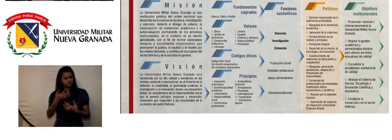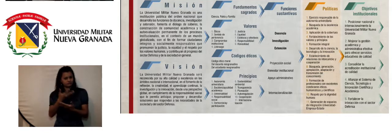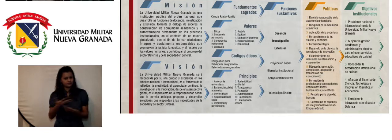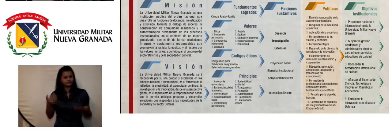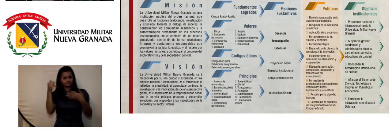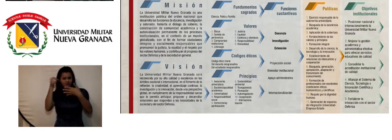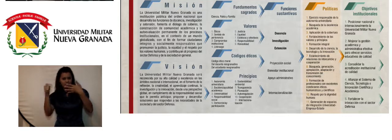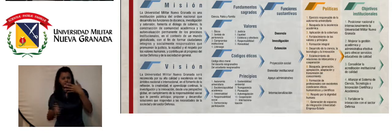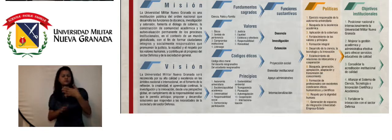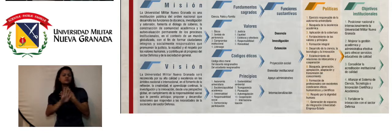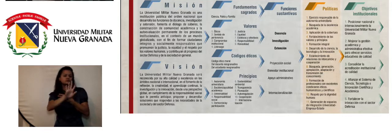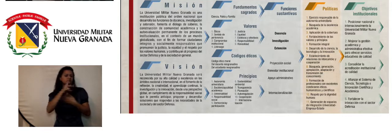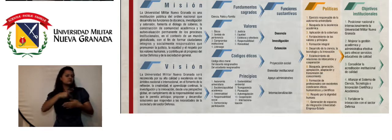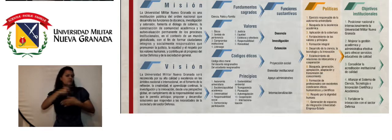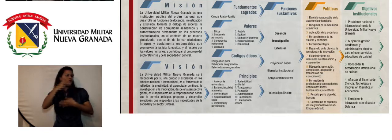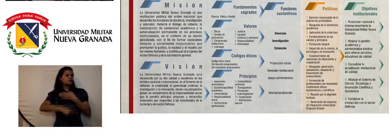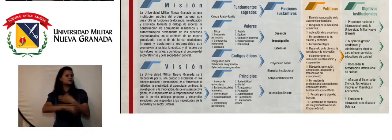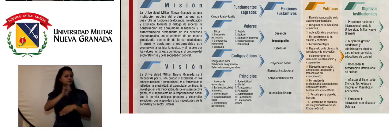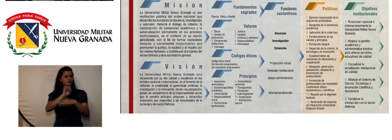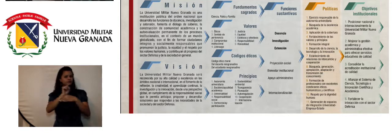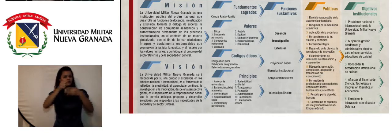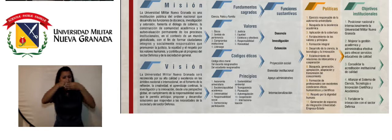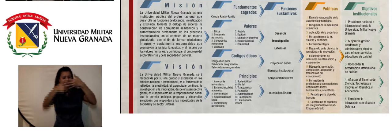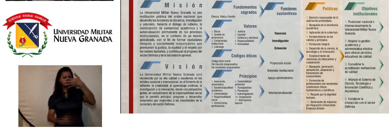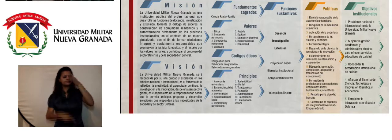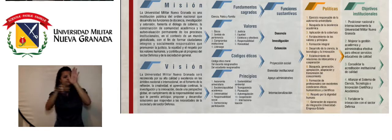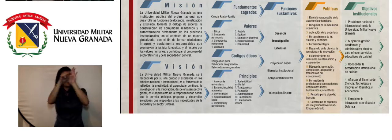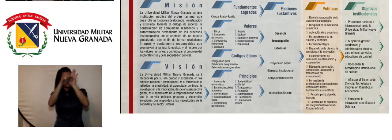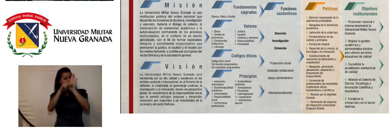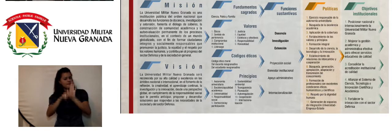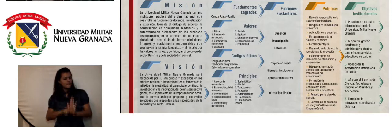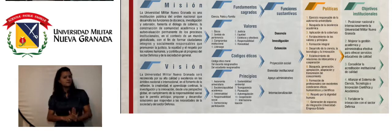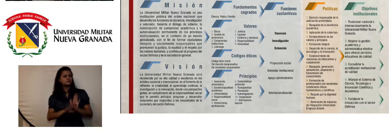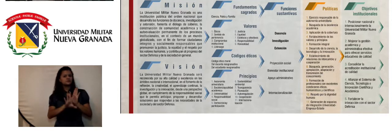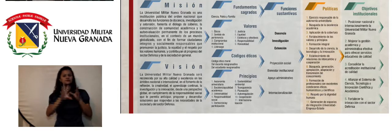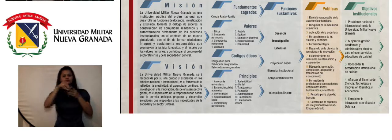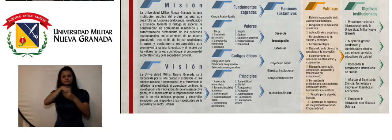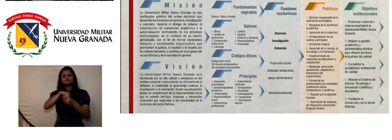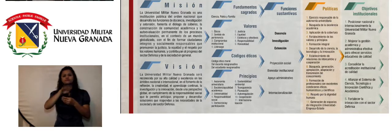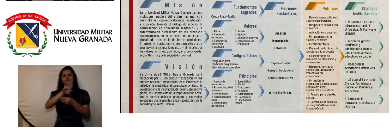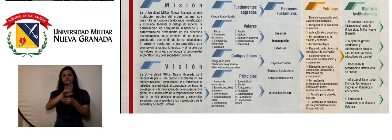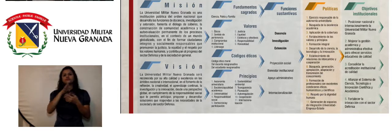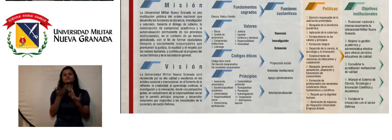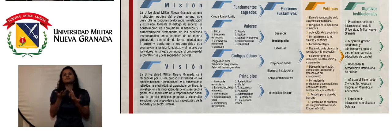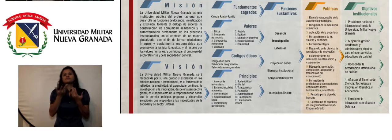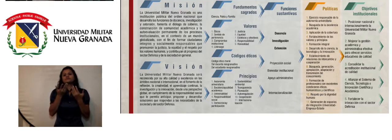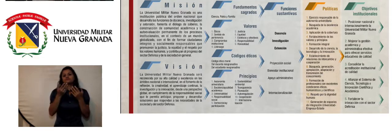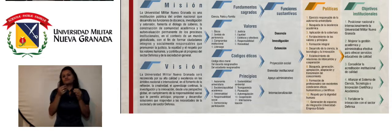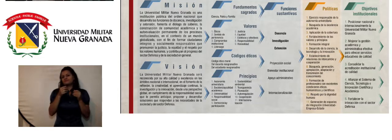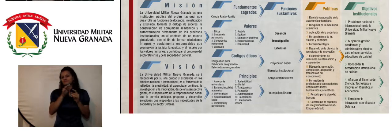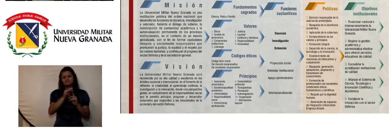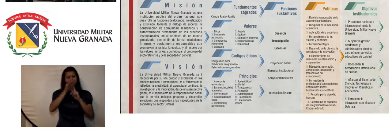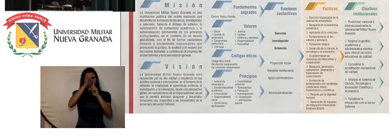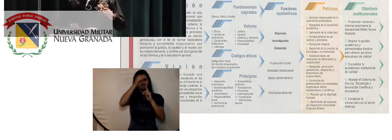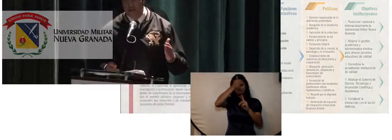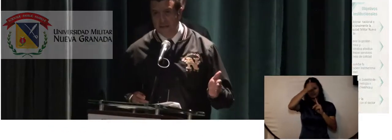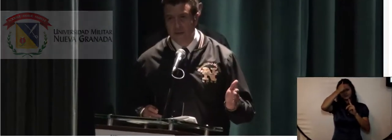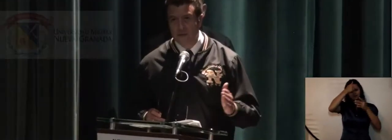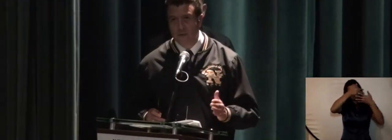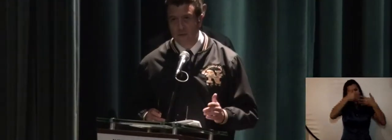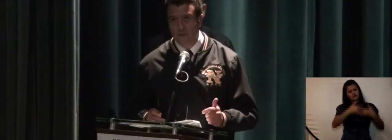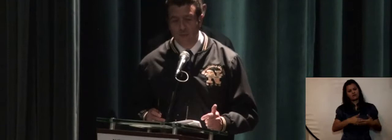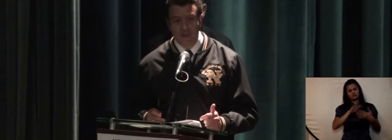institucional que es el despliegue de las políticas que están en el marco del acuerdo del estatuto general de la universidad y cómo se hace